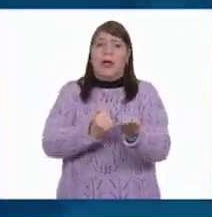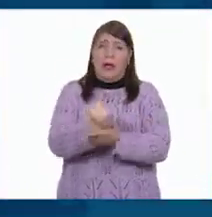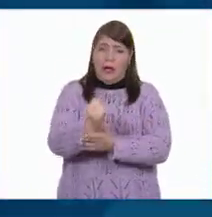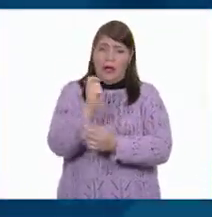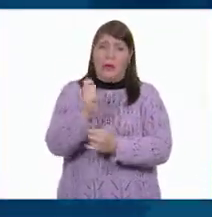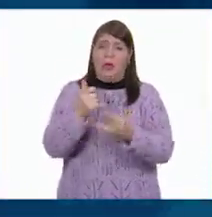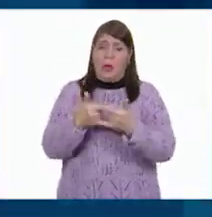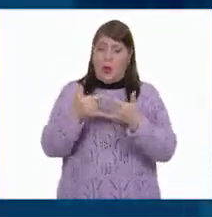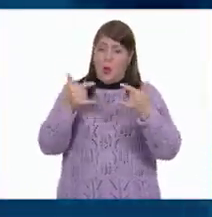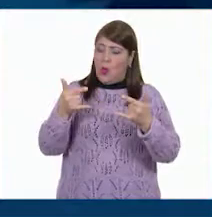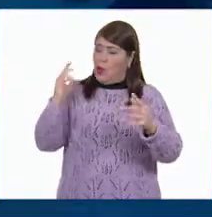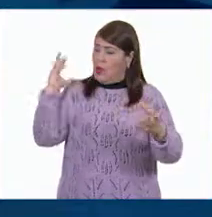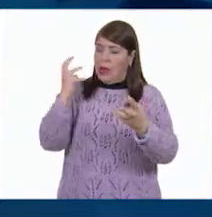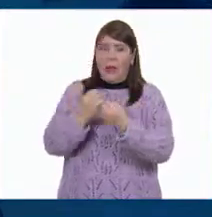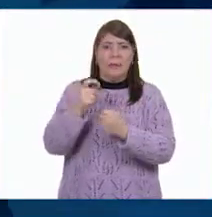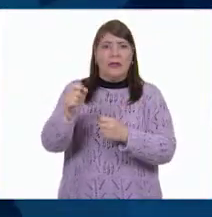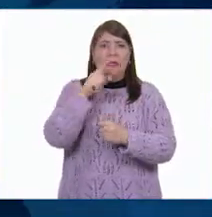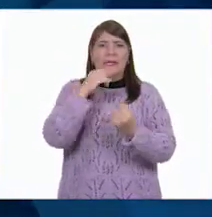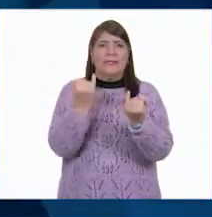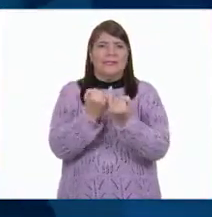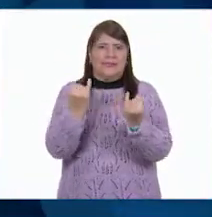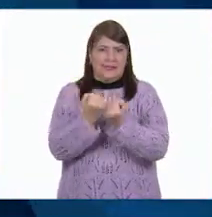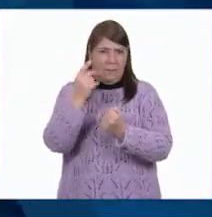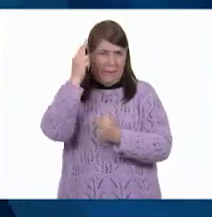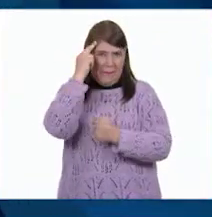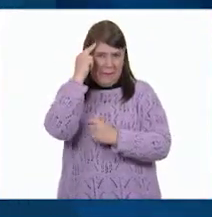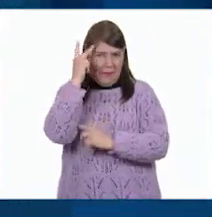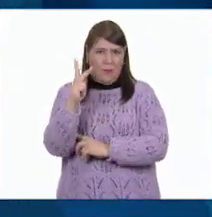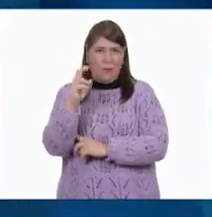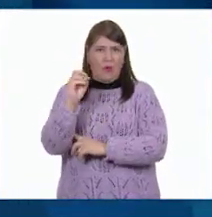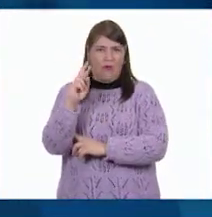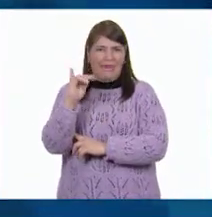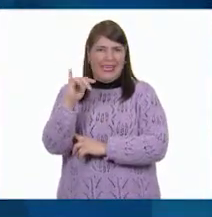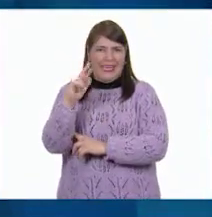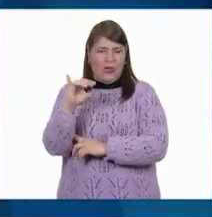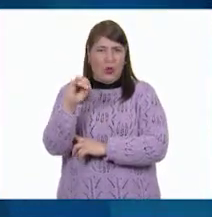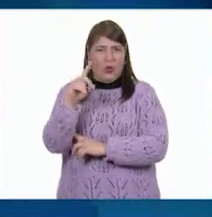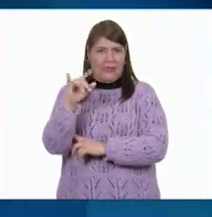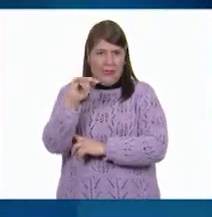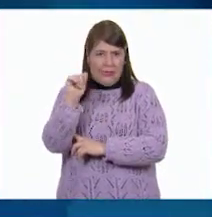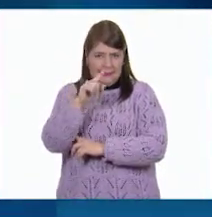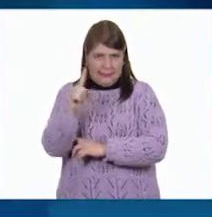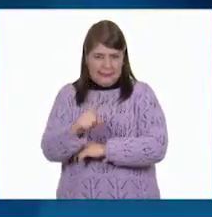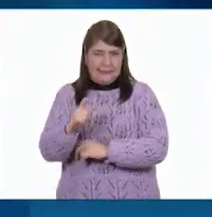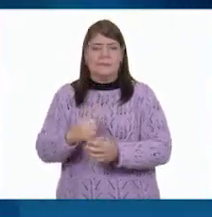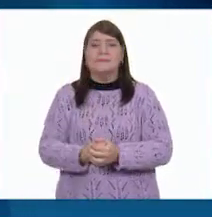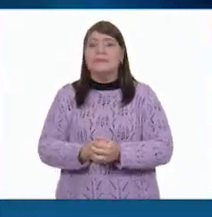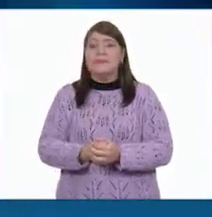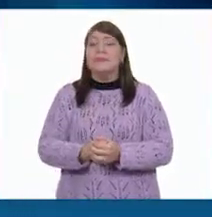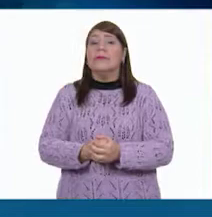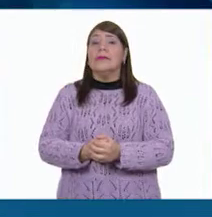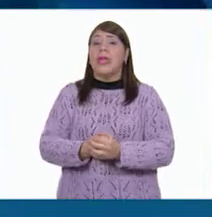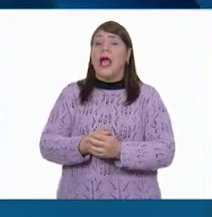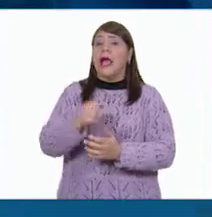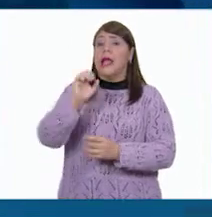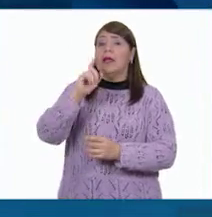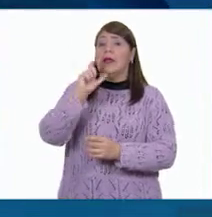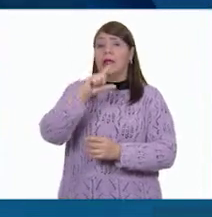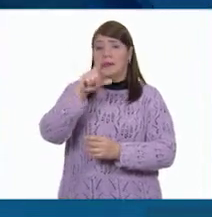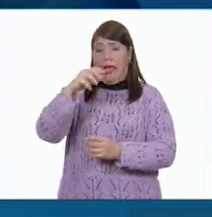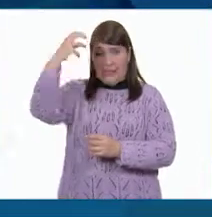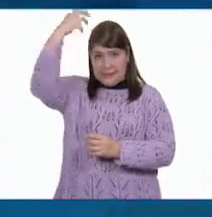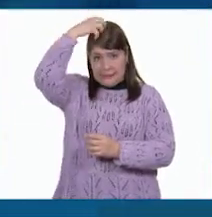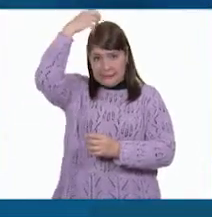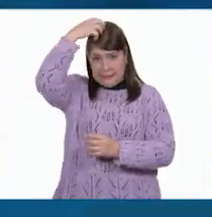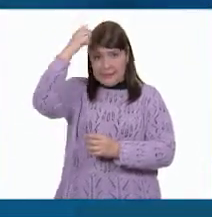acción histórica de su actual presidente, Porfirio Díaz. Desde Silao, Guanajuato,